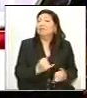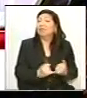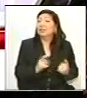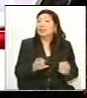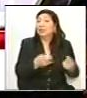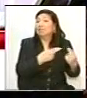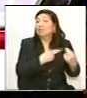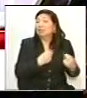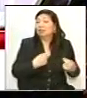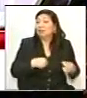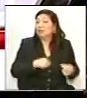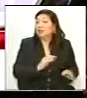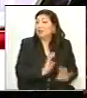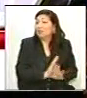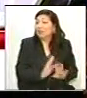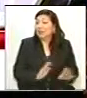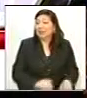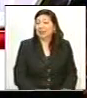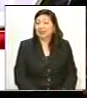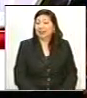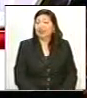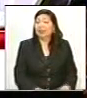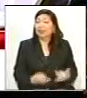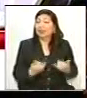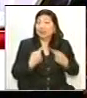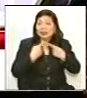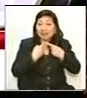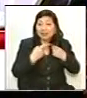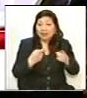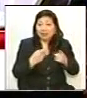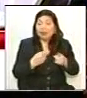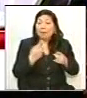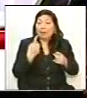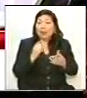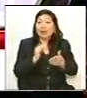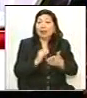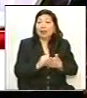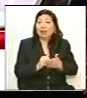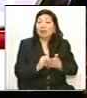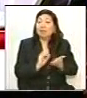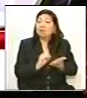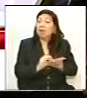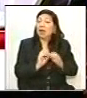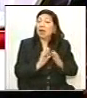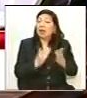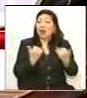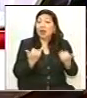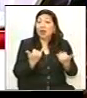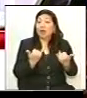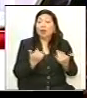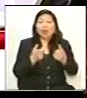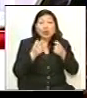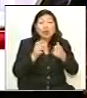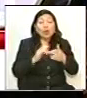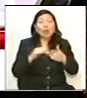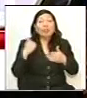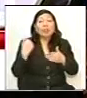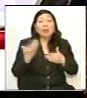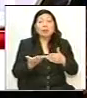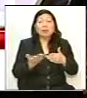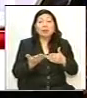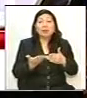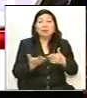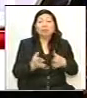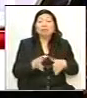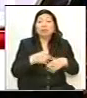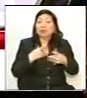el responsable, no nosotros. Esta información va a servir para que claramente, ahora que se haga el control posterior, se van a